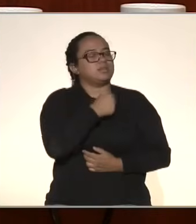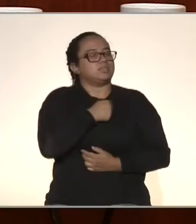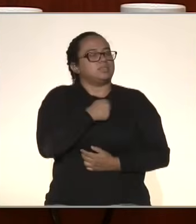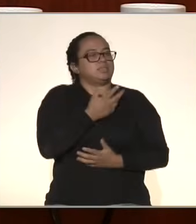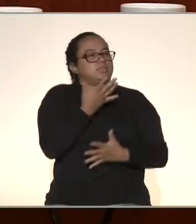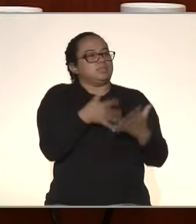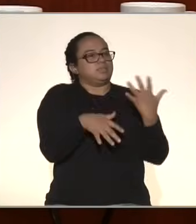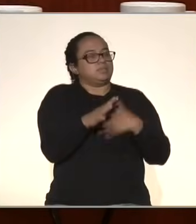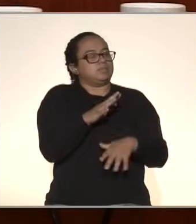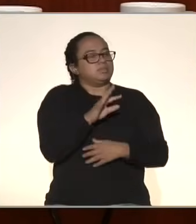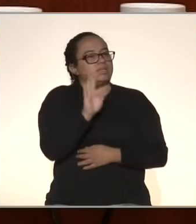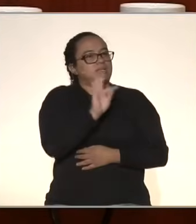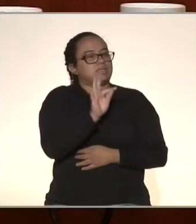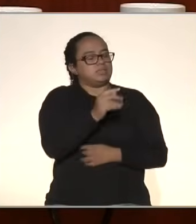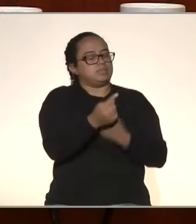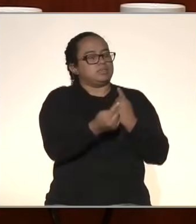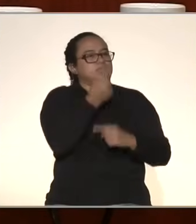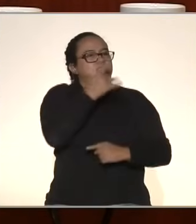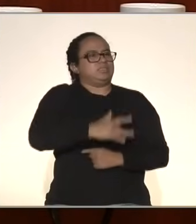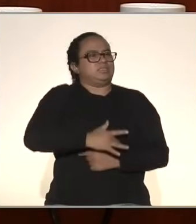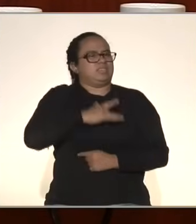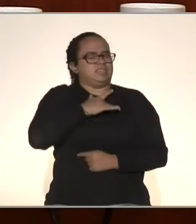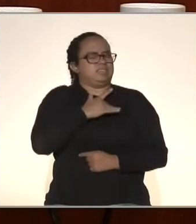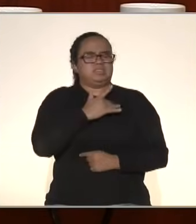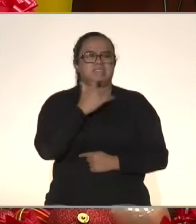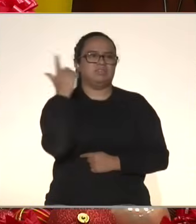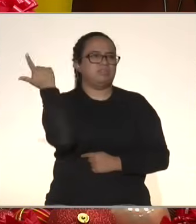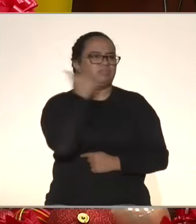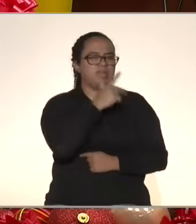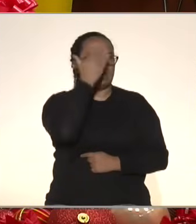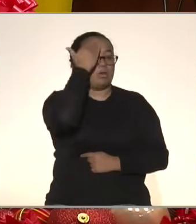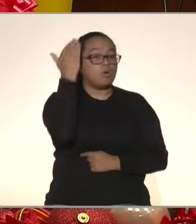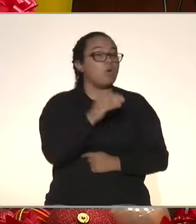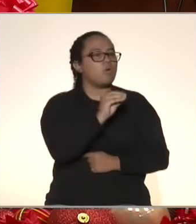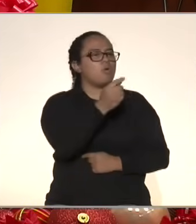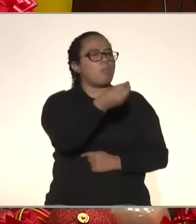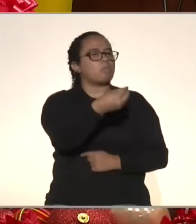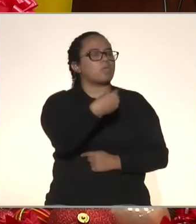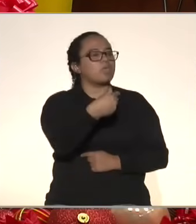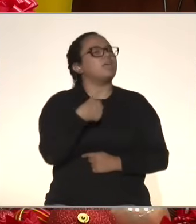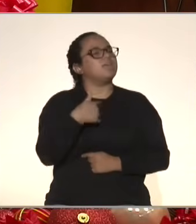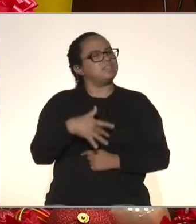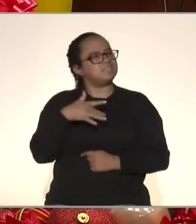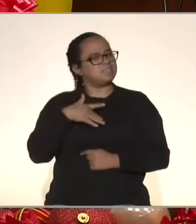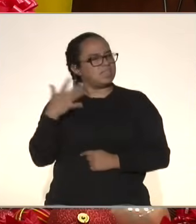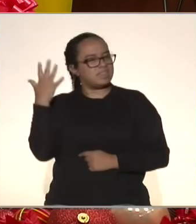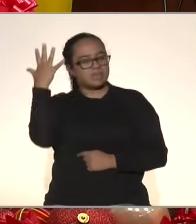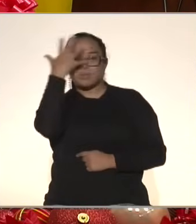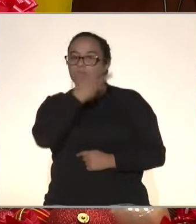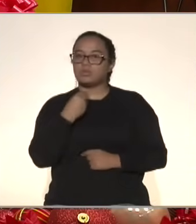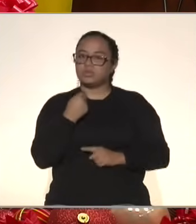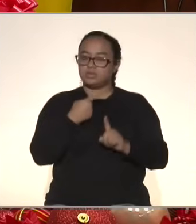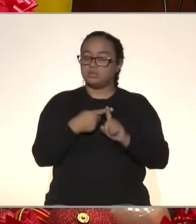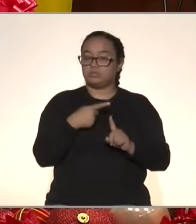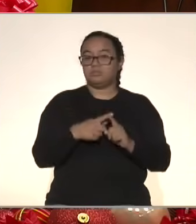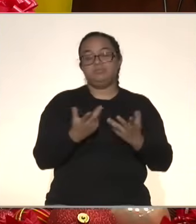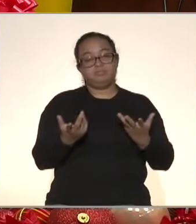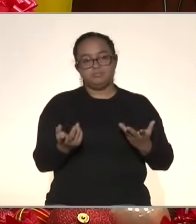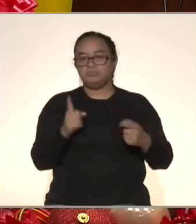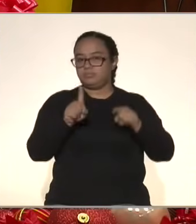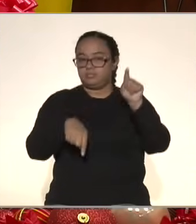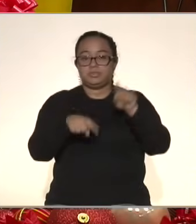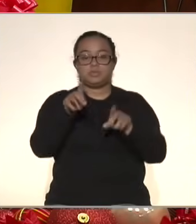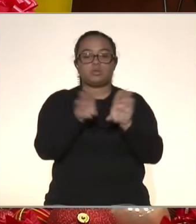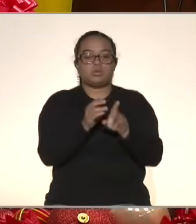hacer un día horrible o un día en donde nos motivamos a pesar de haberla pasado tal vez mal. Entonces,